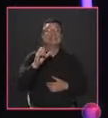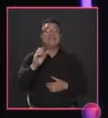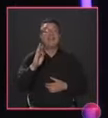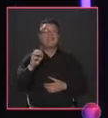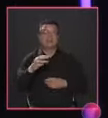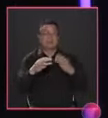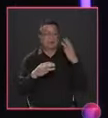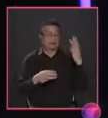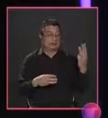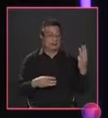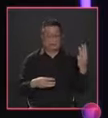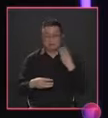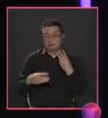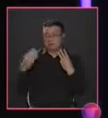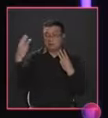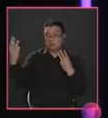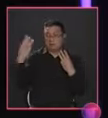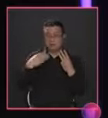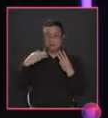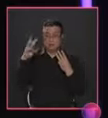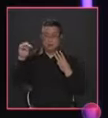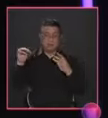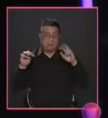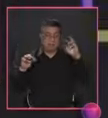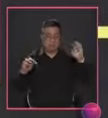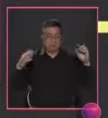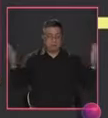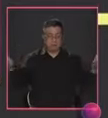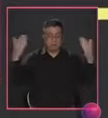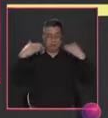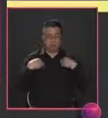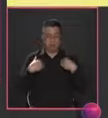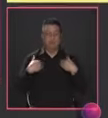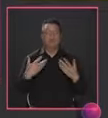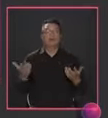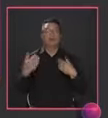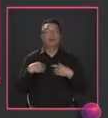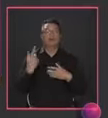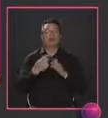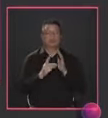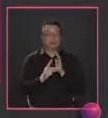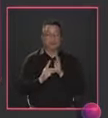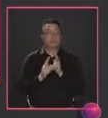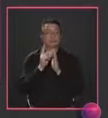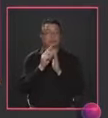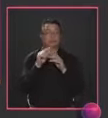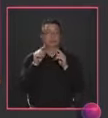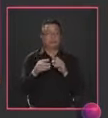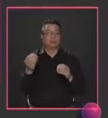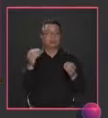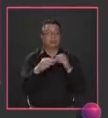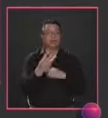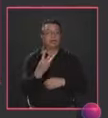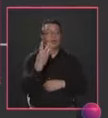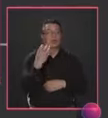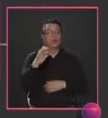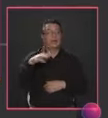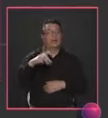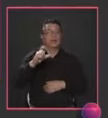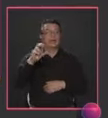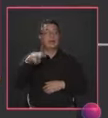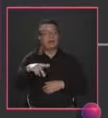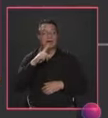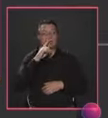origen materno más 3 gigabases de origen paterno. Nosotros desarrollamos un algoritmo que se llama Wingan, que en